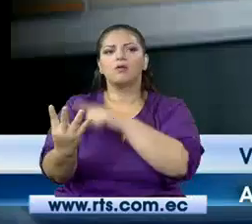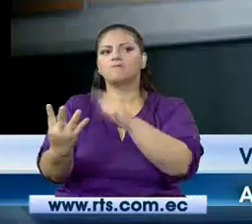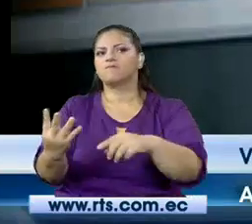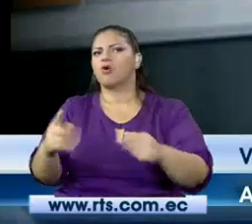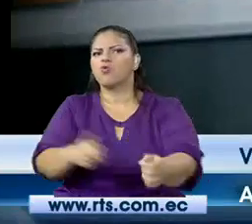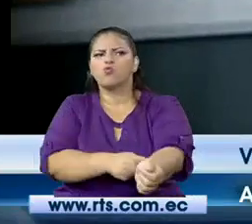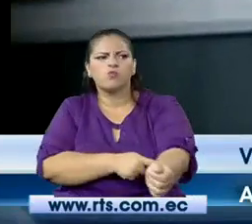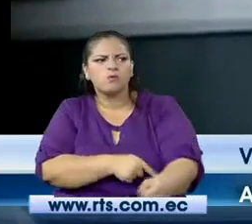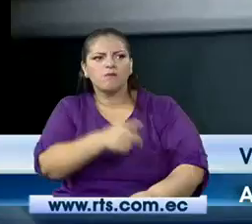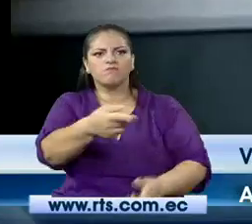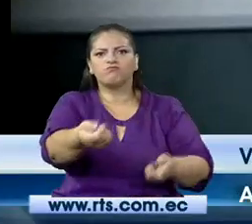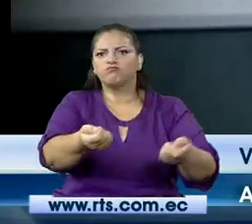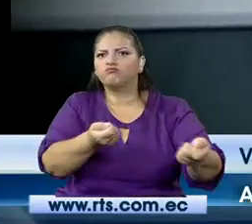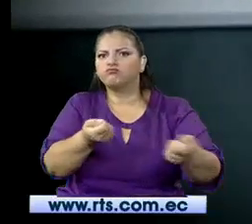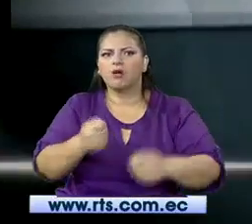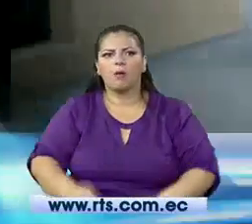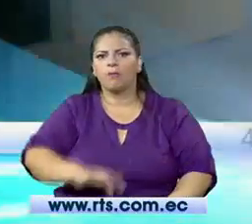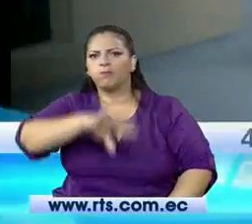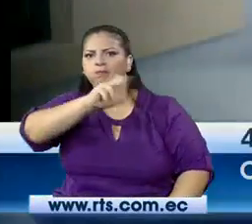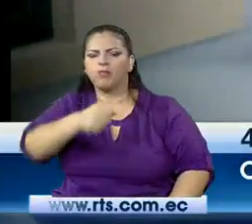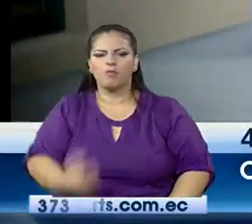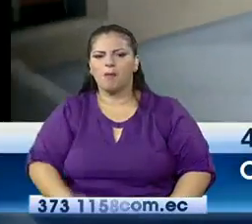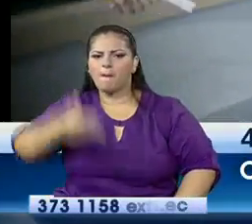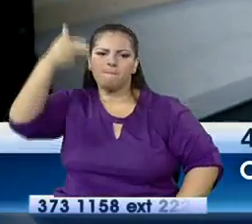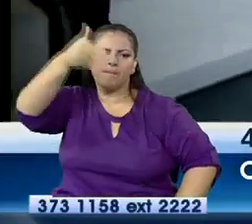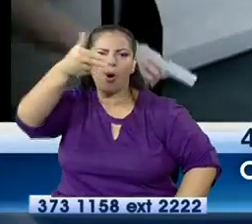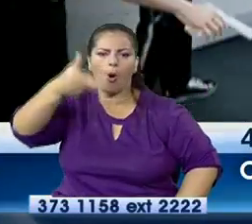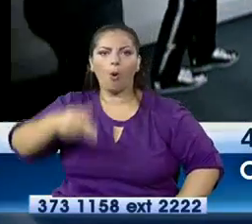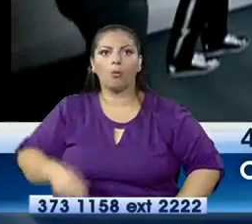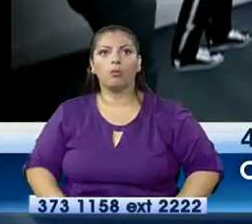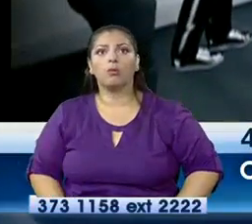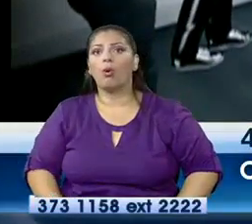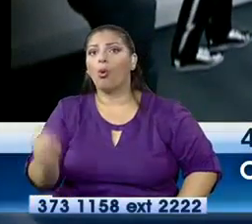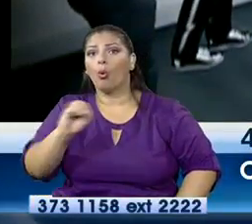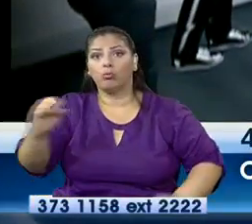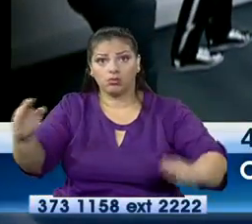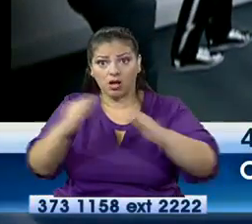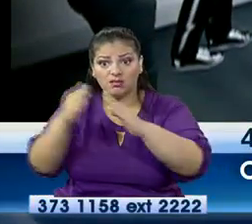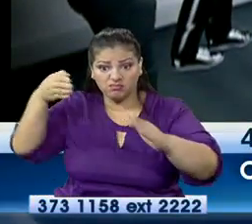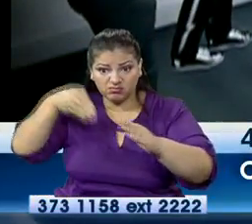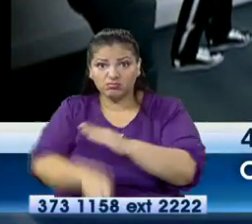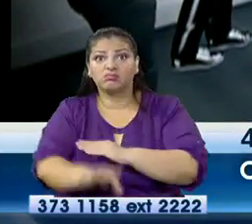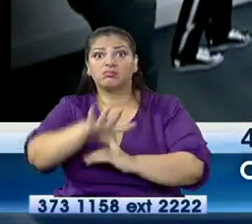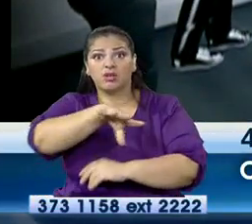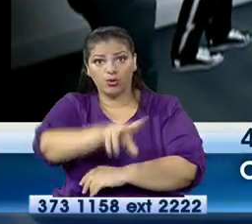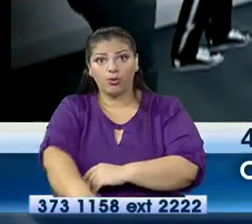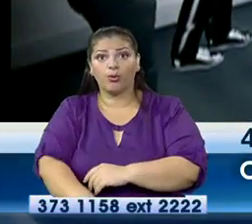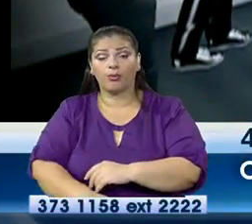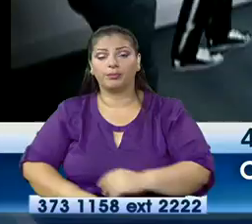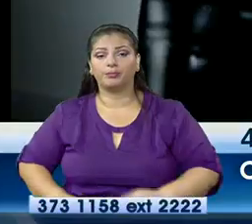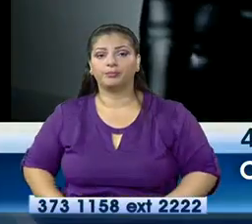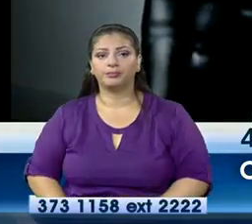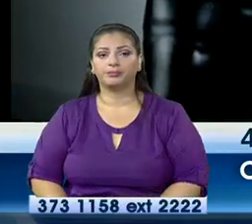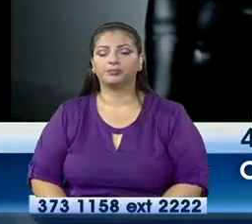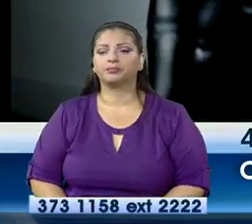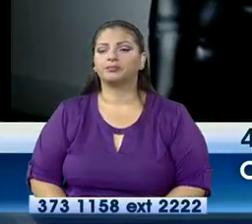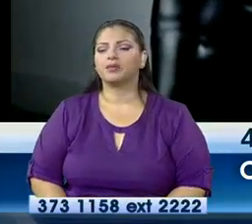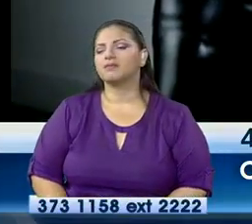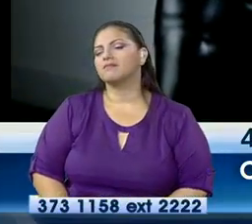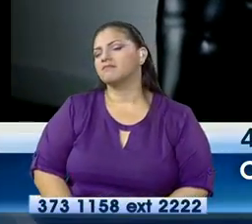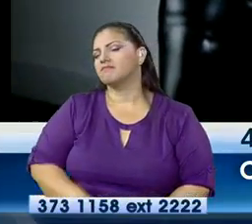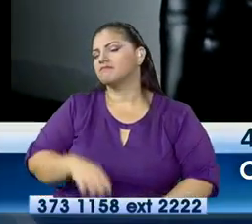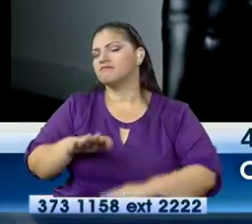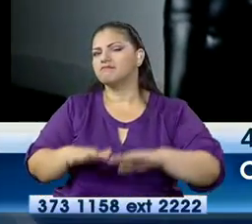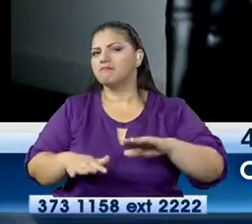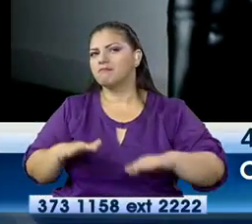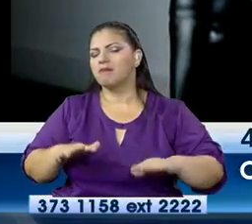productos, al robo a personas y también se dedicaban al robo a domicilios de alrededor de la ciudad. Aproximadamente se